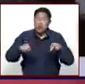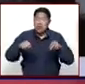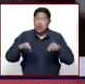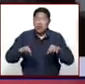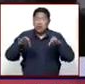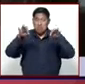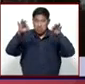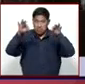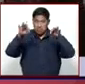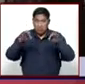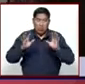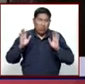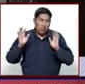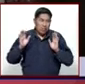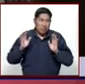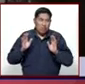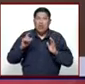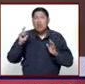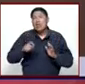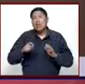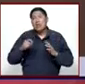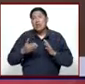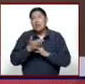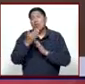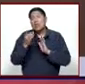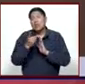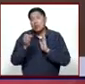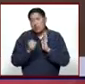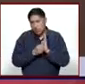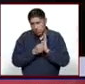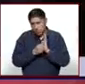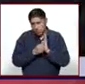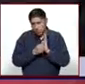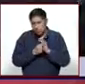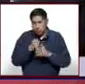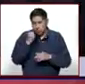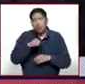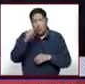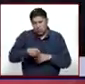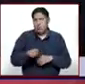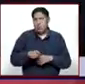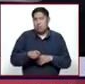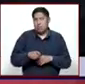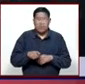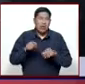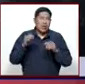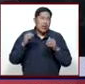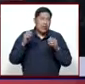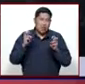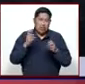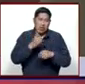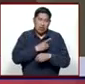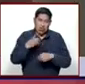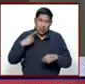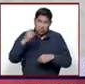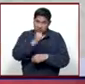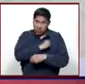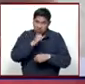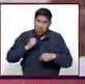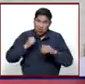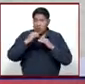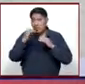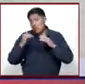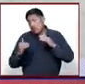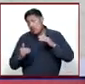subvención, quitar la subvención, tiene que hacerlo por decreto, y eso hace un hombre valiente. El tema de los escaños, de la misma manera, órgano